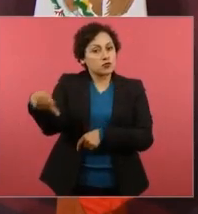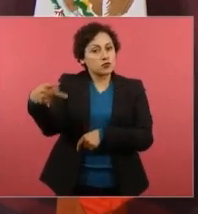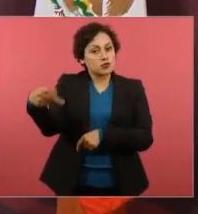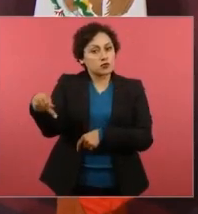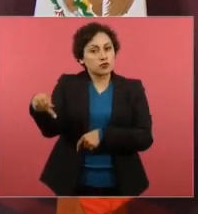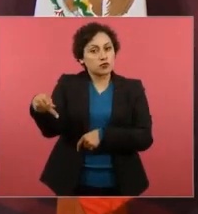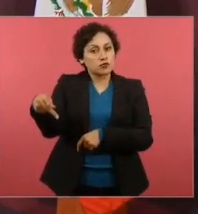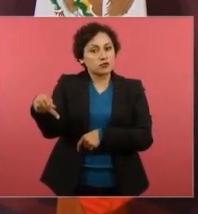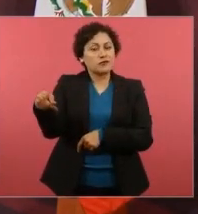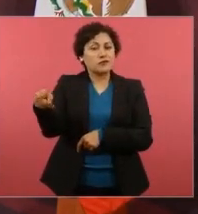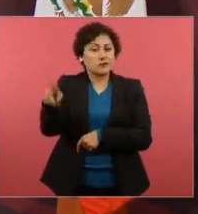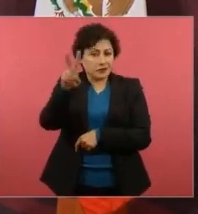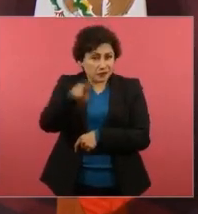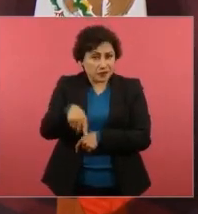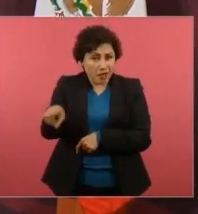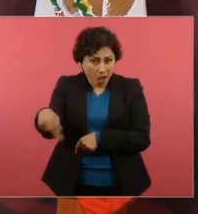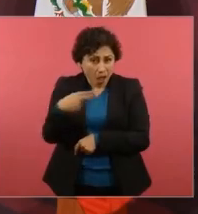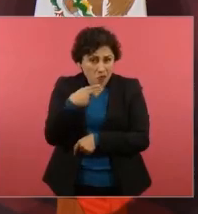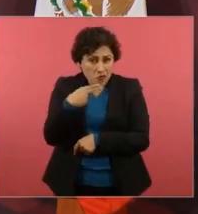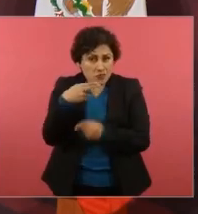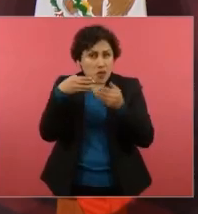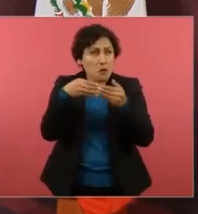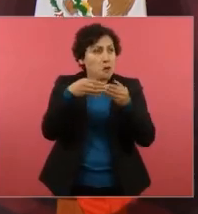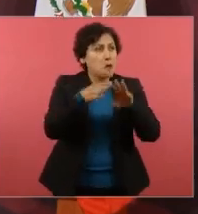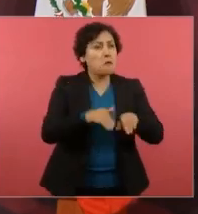que ni siquiera navega en los mares, ¿no?,